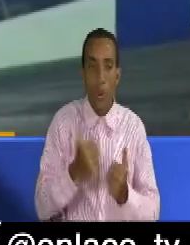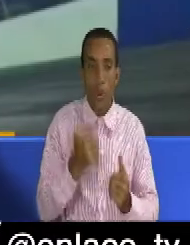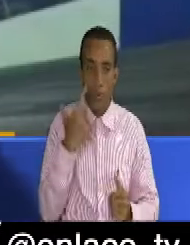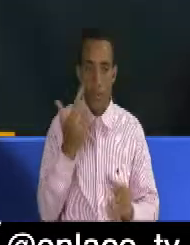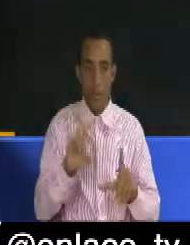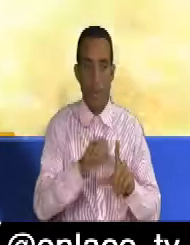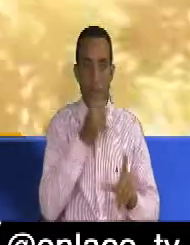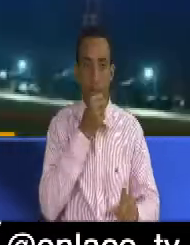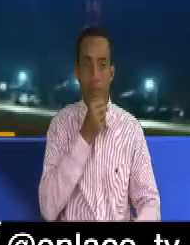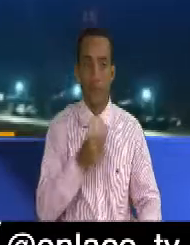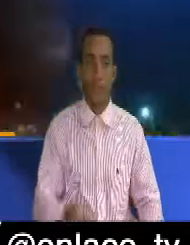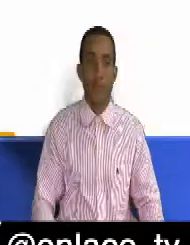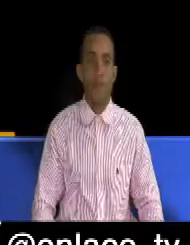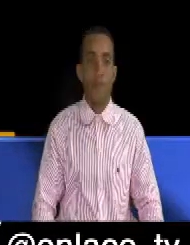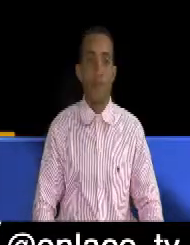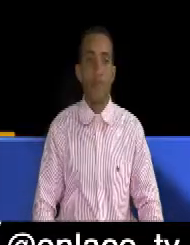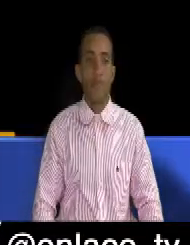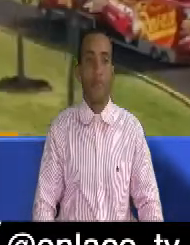Noticias.